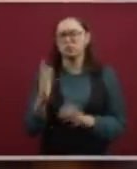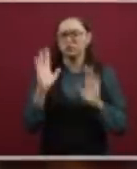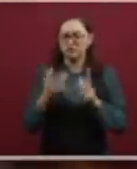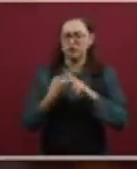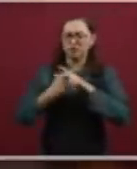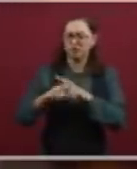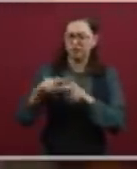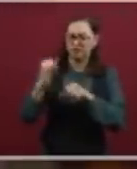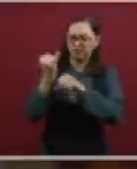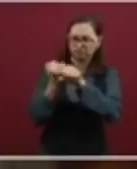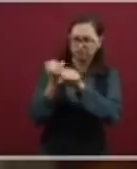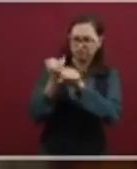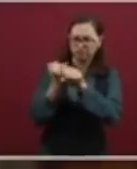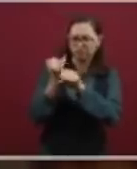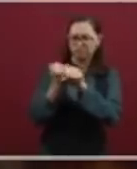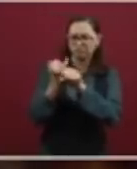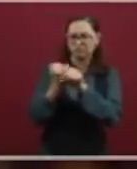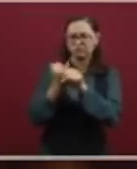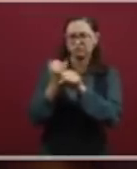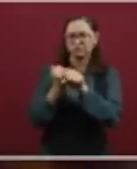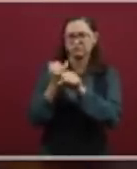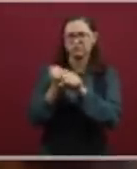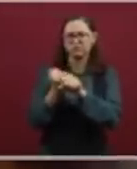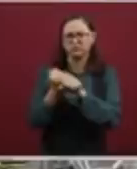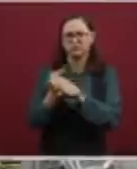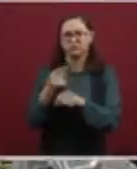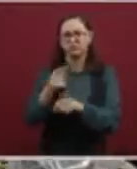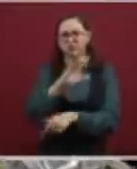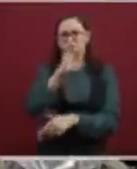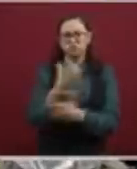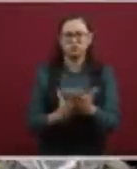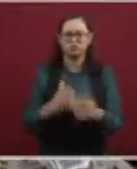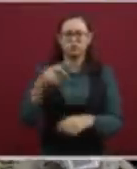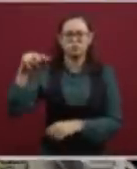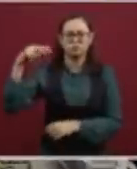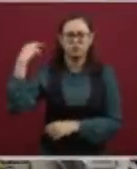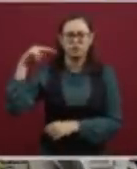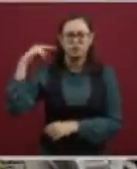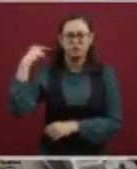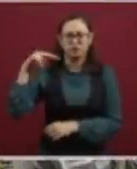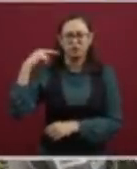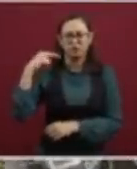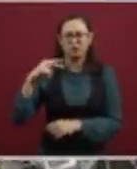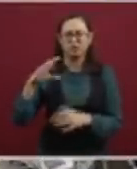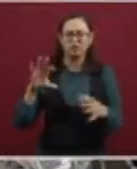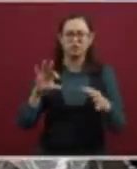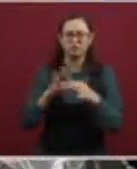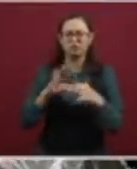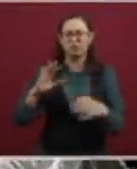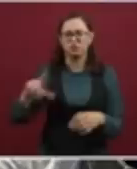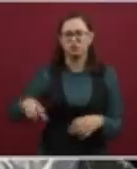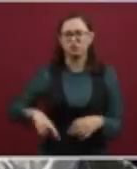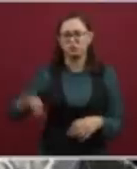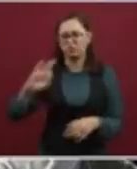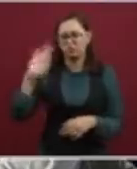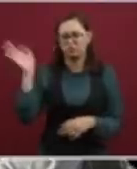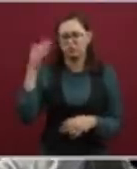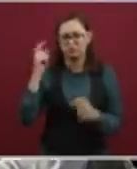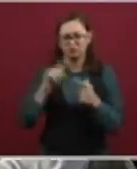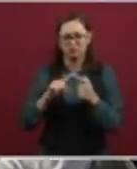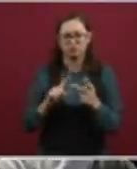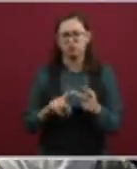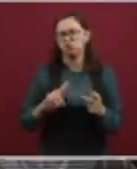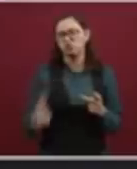información correspondiente al caso de los contratos asignados en Veracruz y por el gobierno federal. Mis preguntas son dos y son las